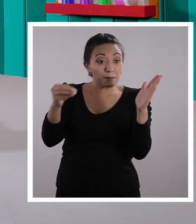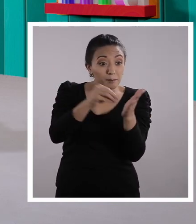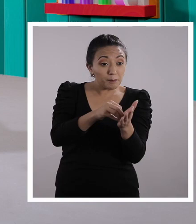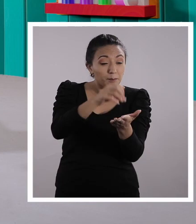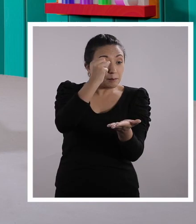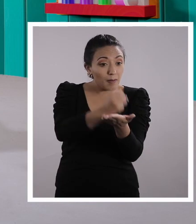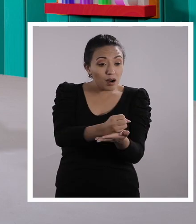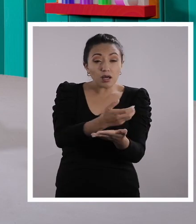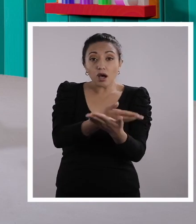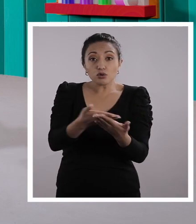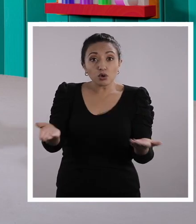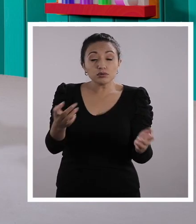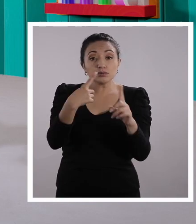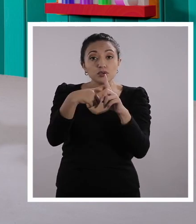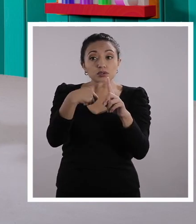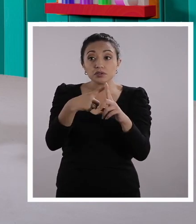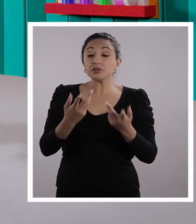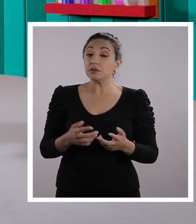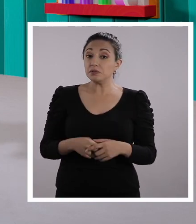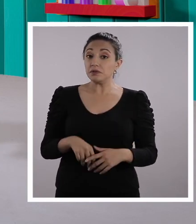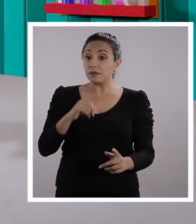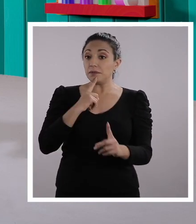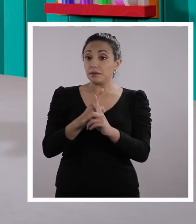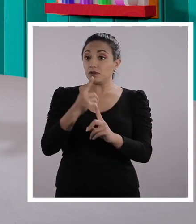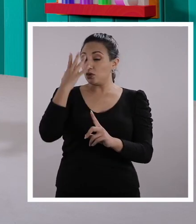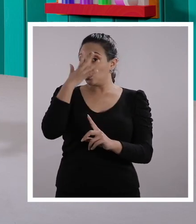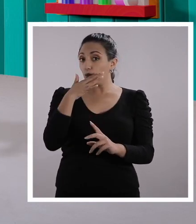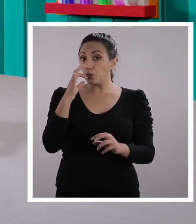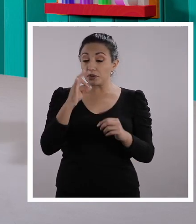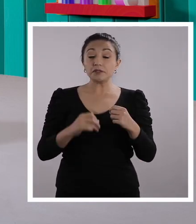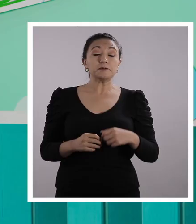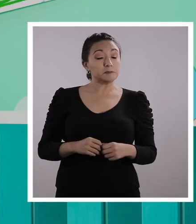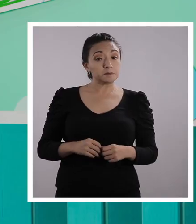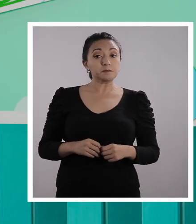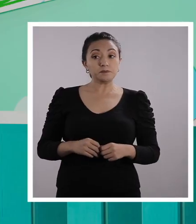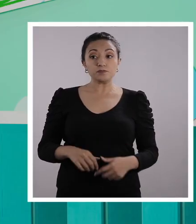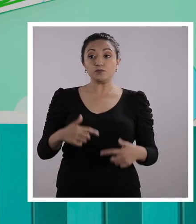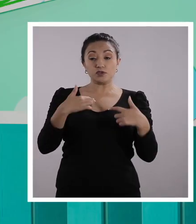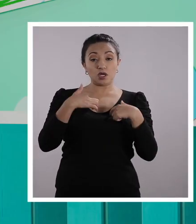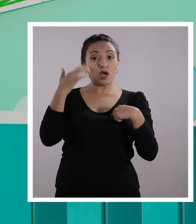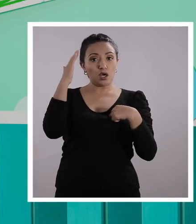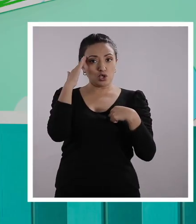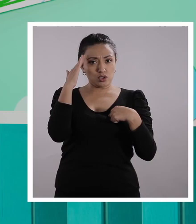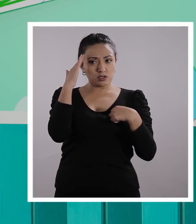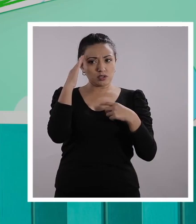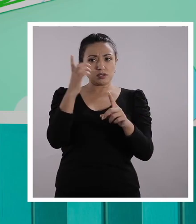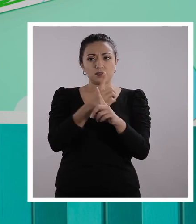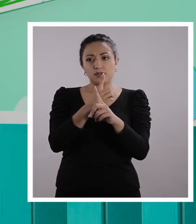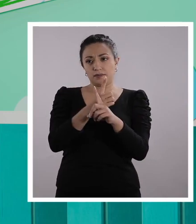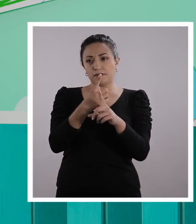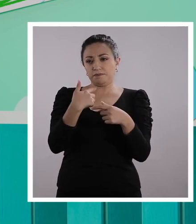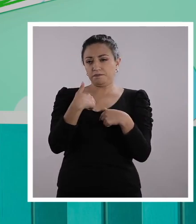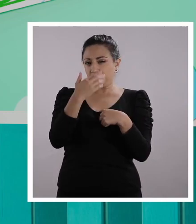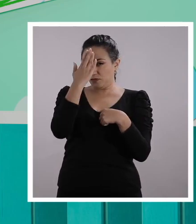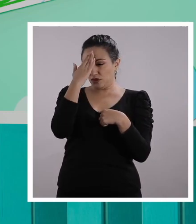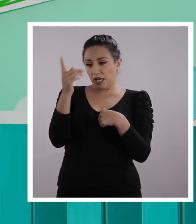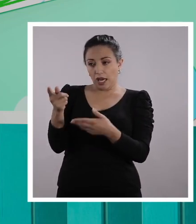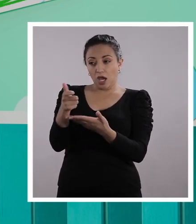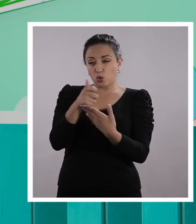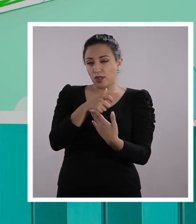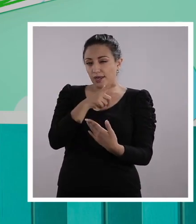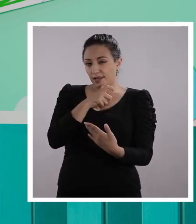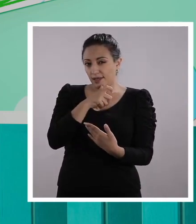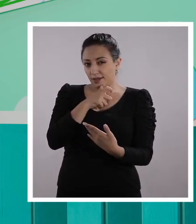de cosas positivas para nuestro país yo sé que aquí también tenemos otro personaje que nos va a ayudar en eso